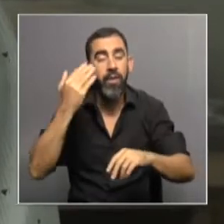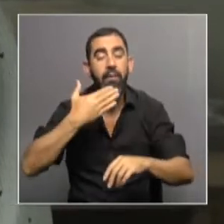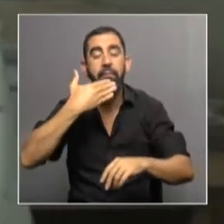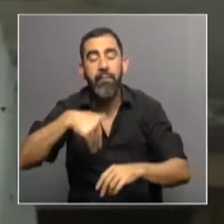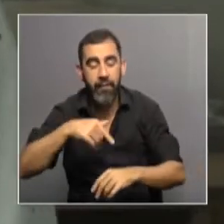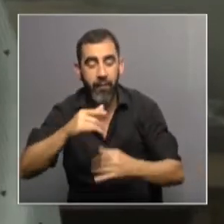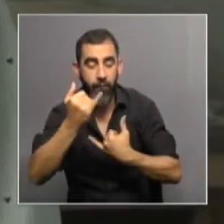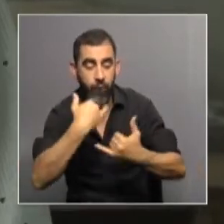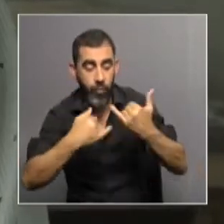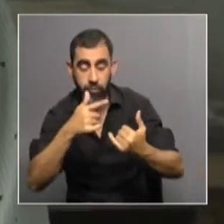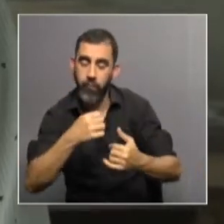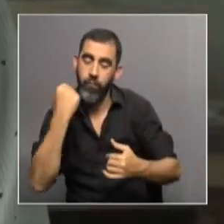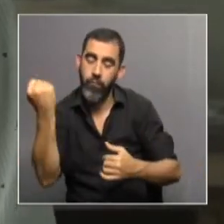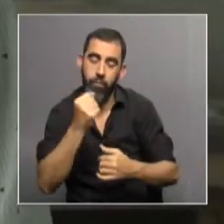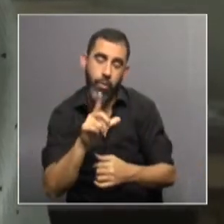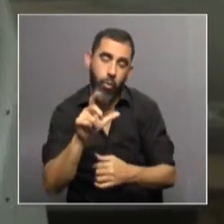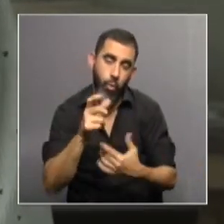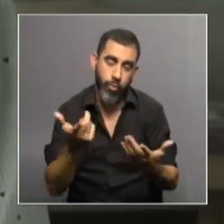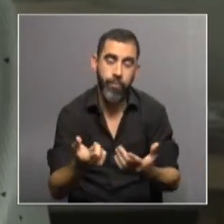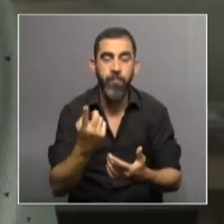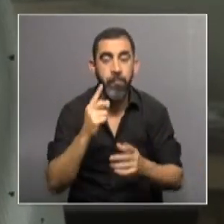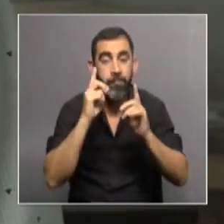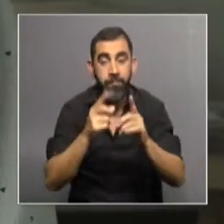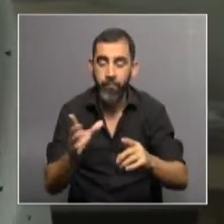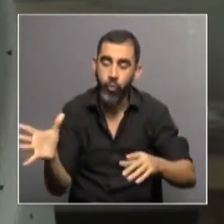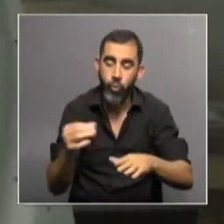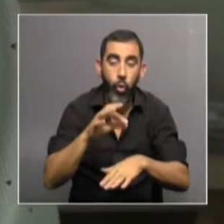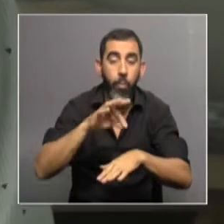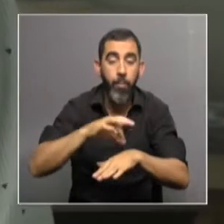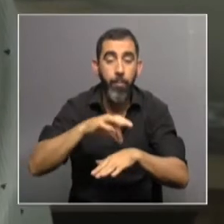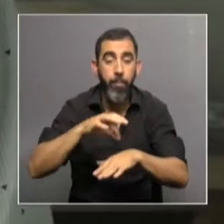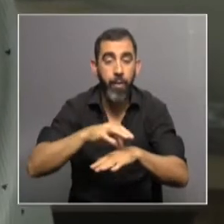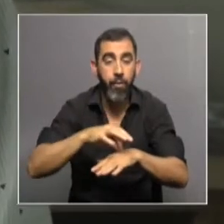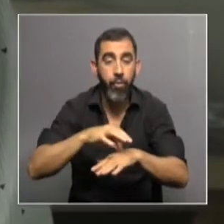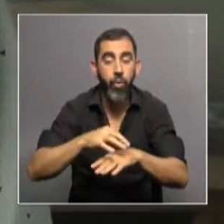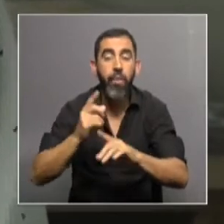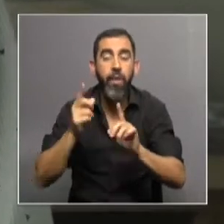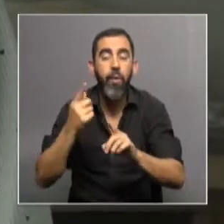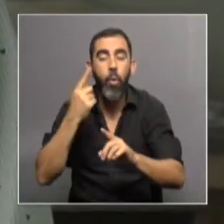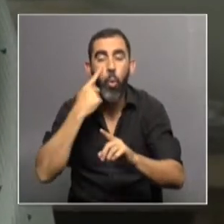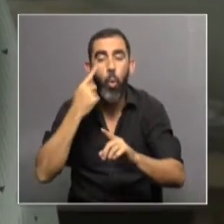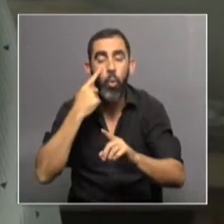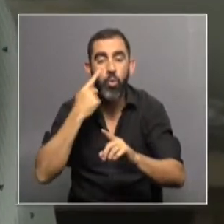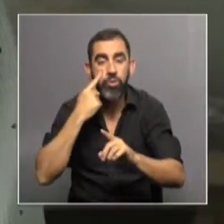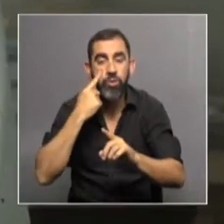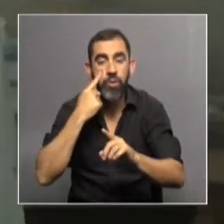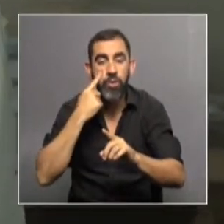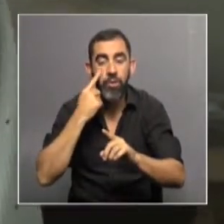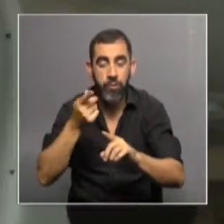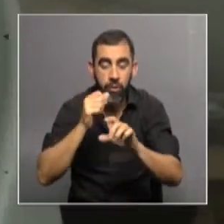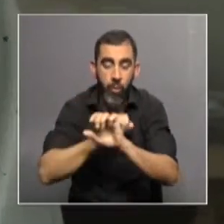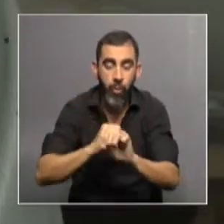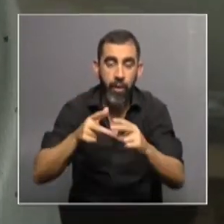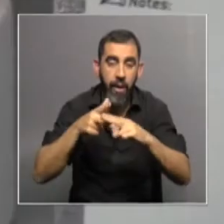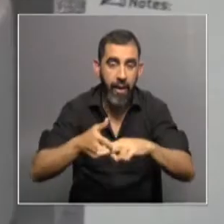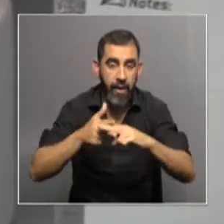datos y que es fundamental claramente sino que todos los médicos clínicos de alguna manera conozcan los alcances y la potencialidad de las